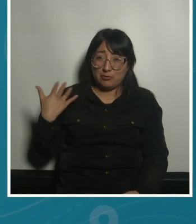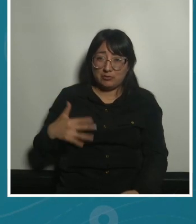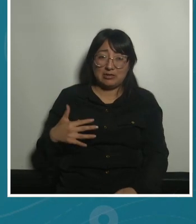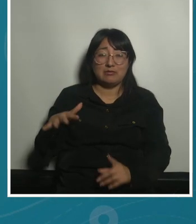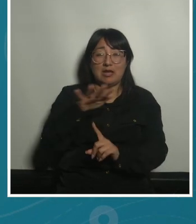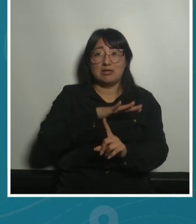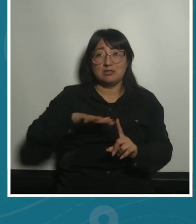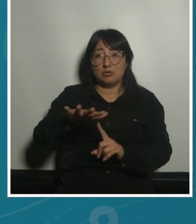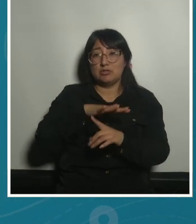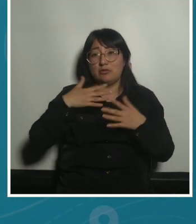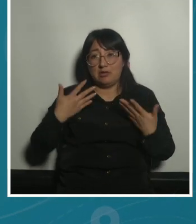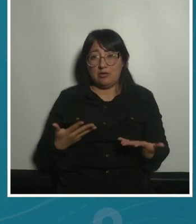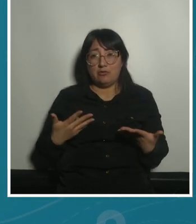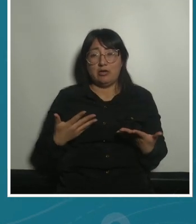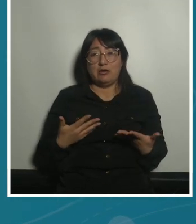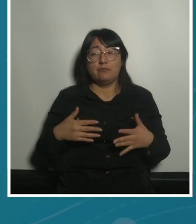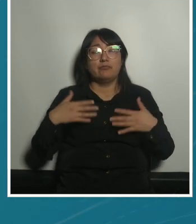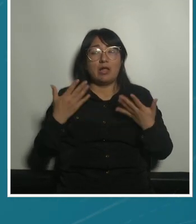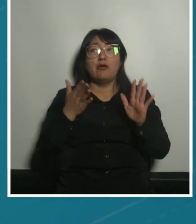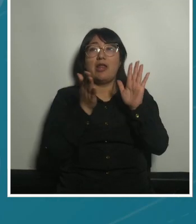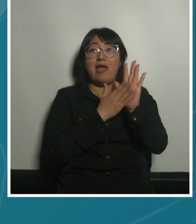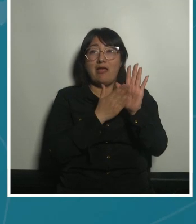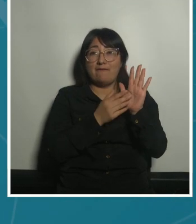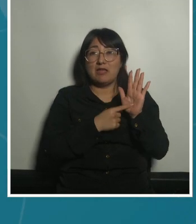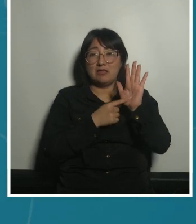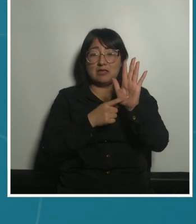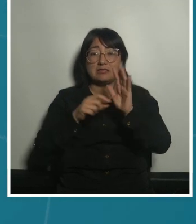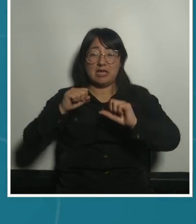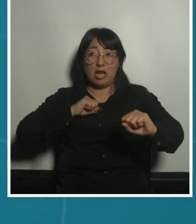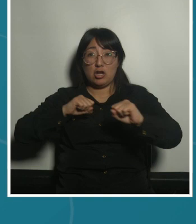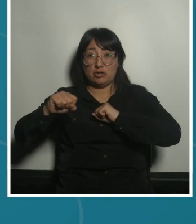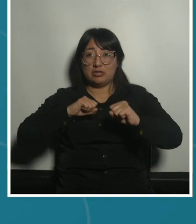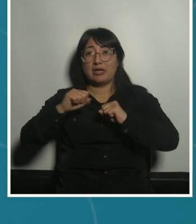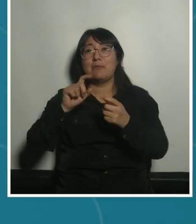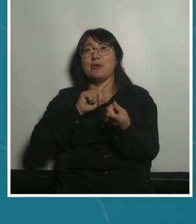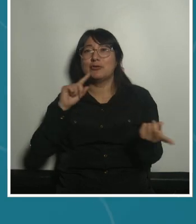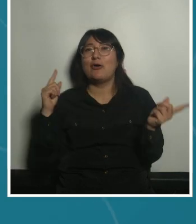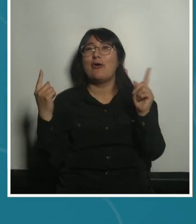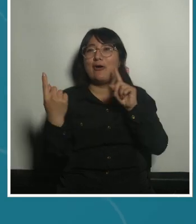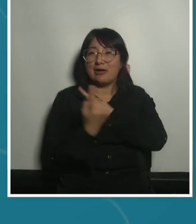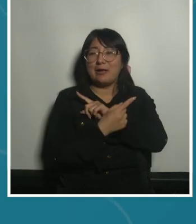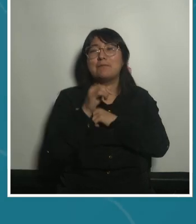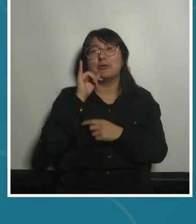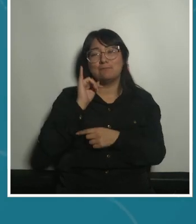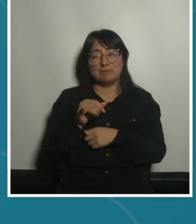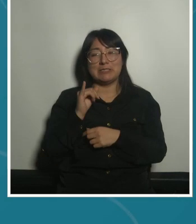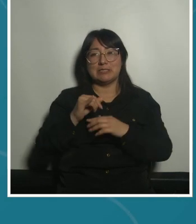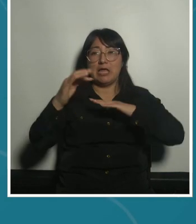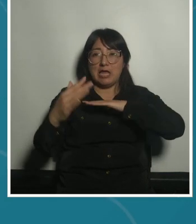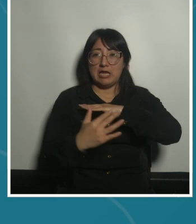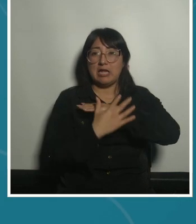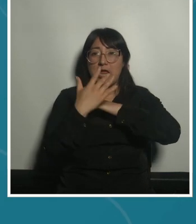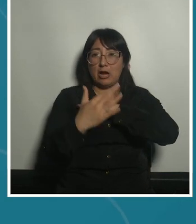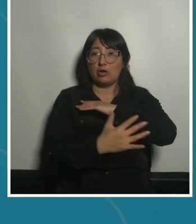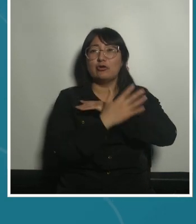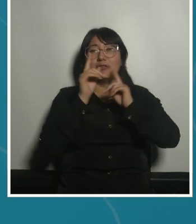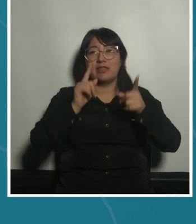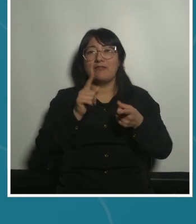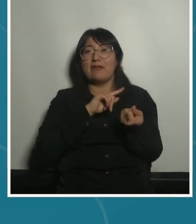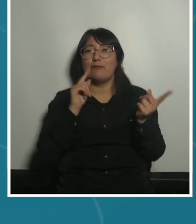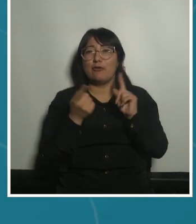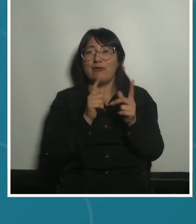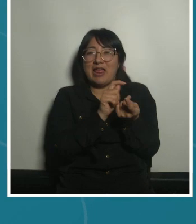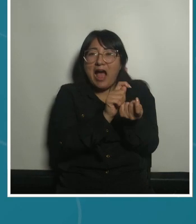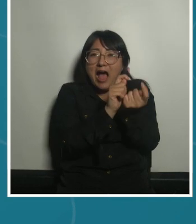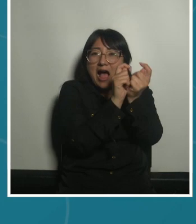pasando. Evidencia entonces de que los terremotos de subducción nos generan cambios verticales y la costa tiene que reajustarse. Si la